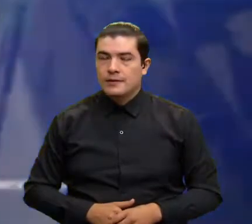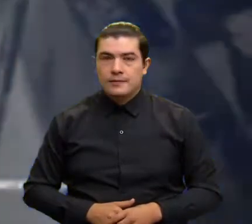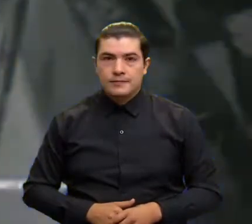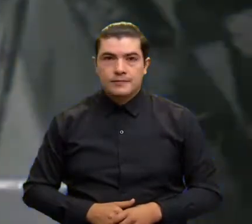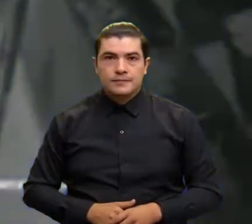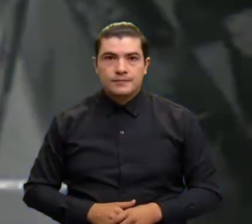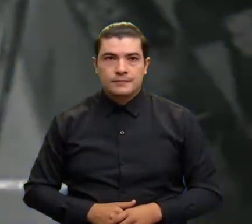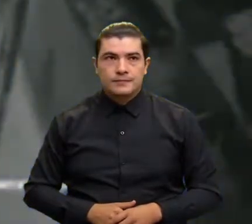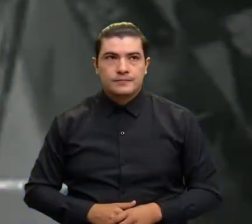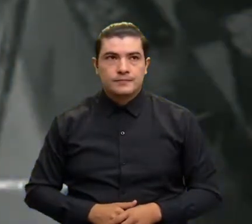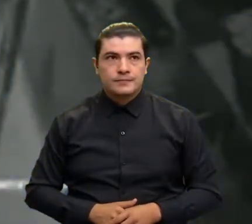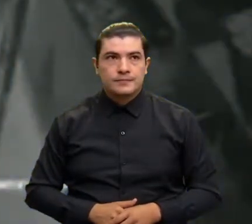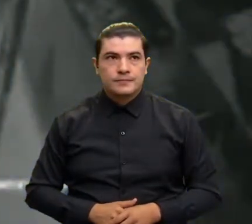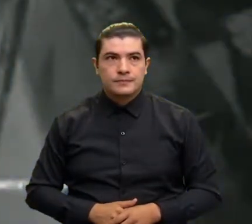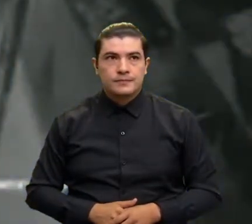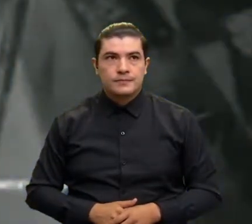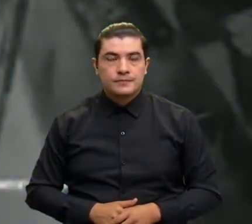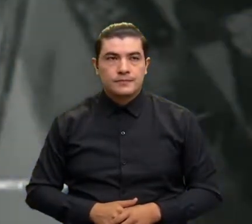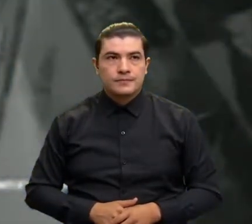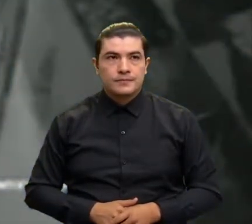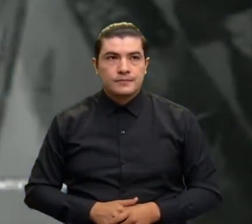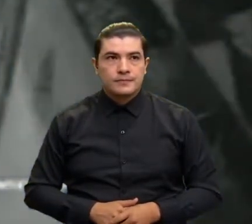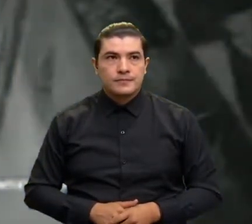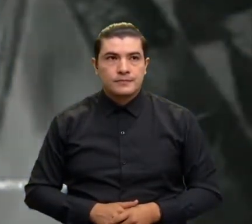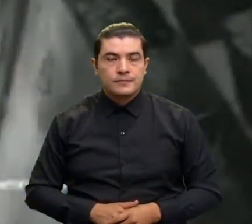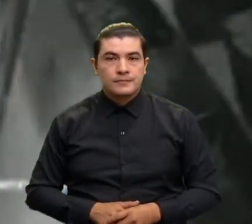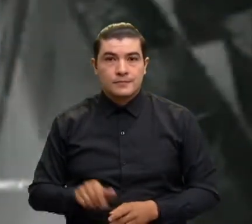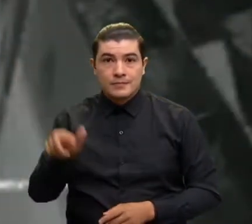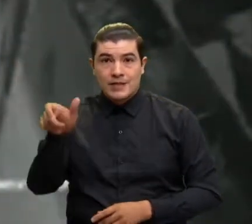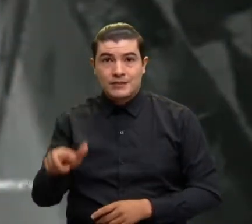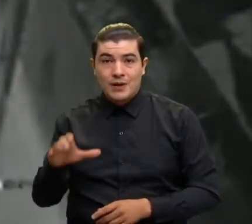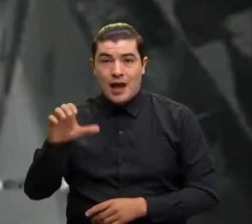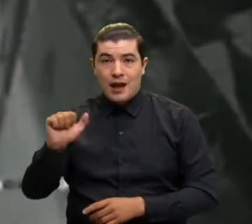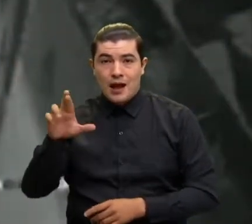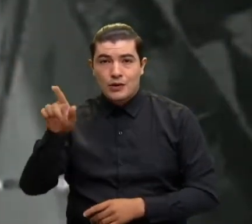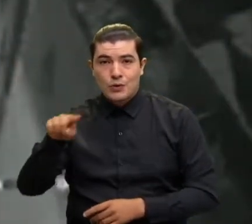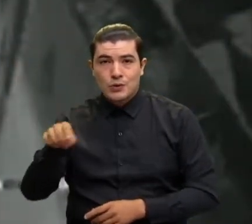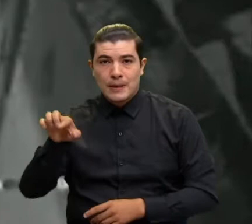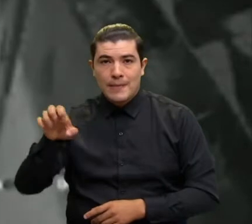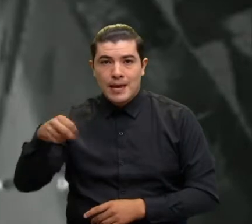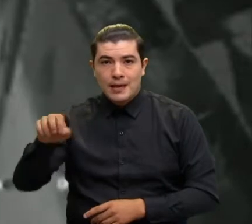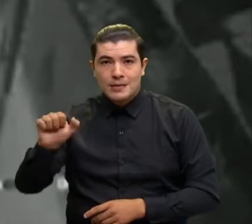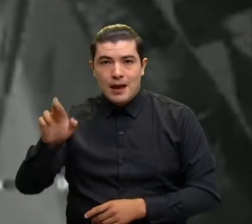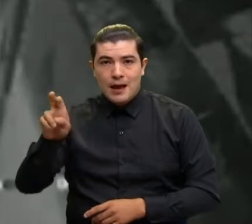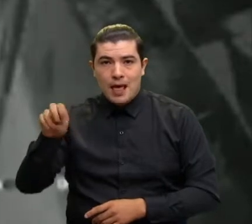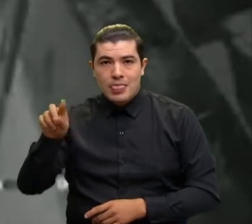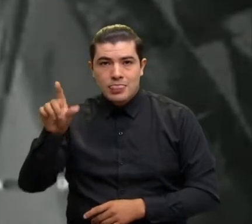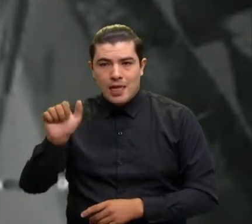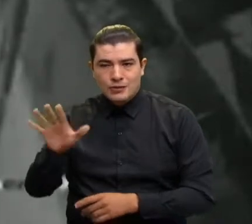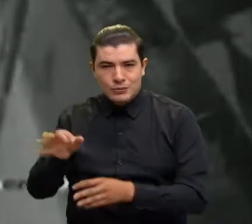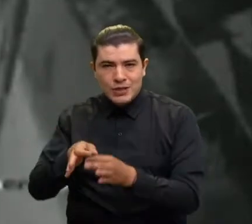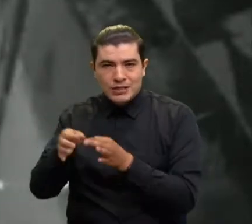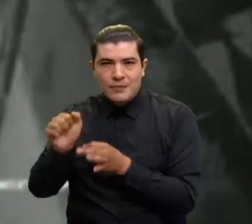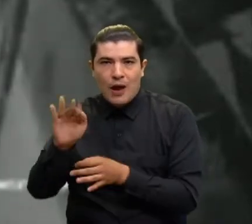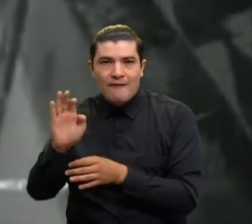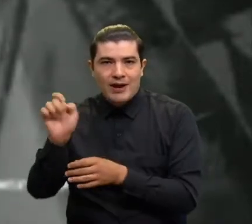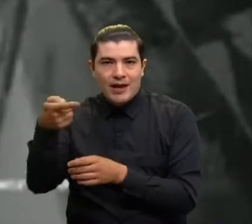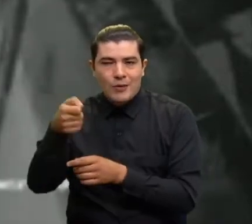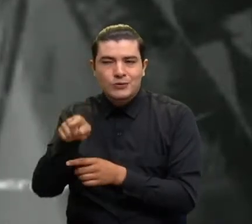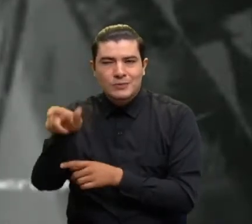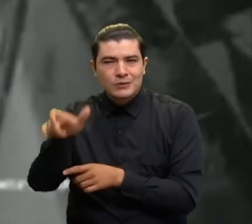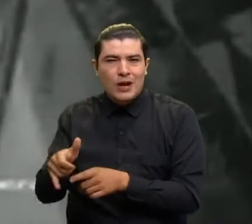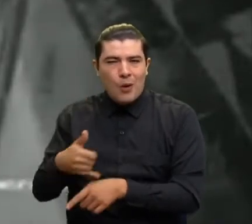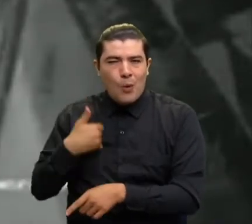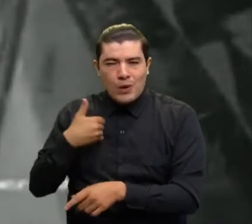En cámaras de vigilancia quedó registrado el momento en el que perdió la vida Carlos Peñaranda, el joven que resultó herido en el municipio de Ábrego luego de haber recibido